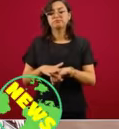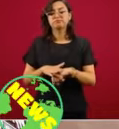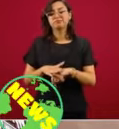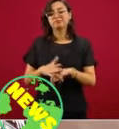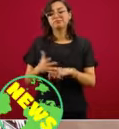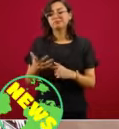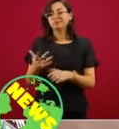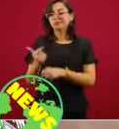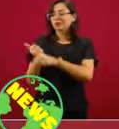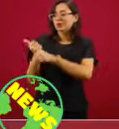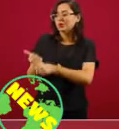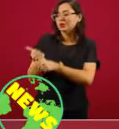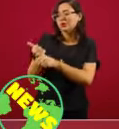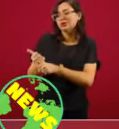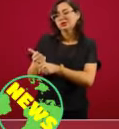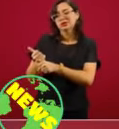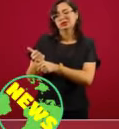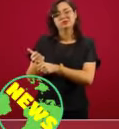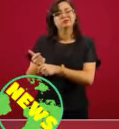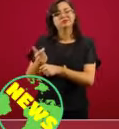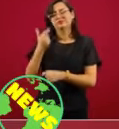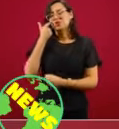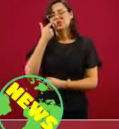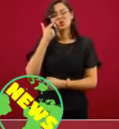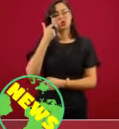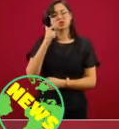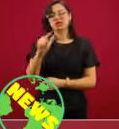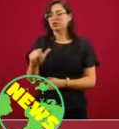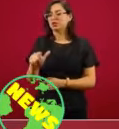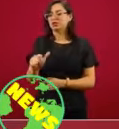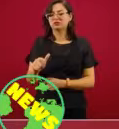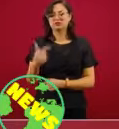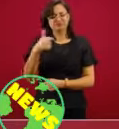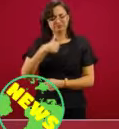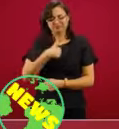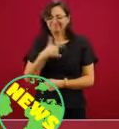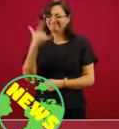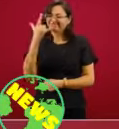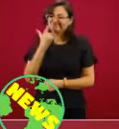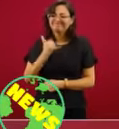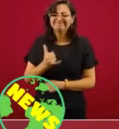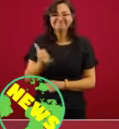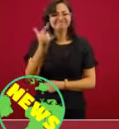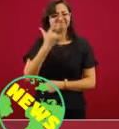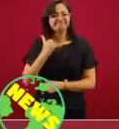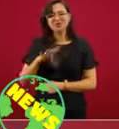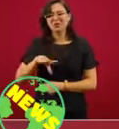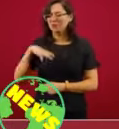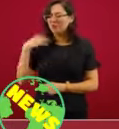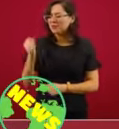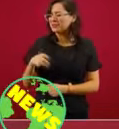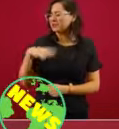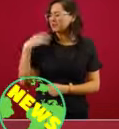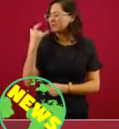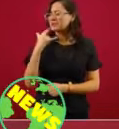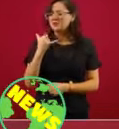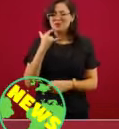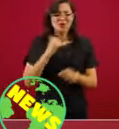que nadie sufriera y estoy haciendo todo para que no les